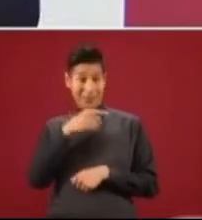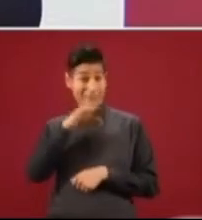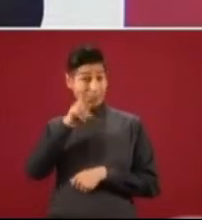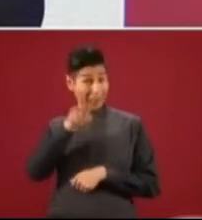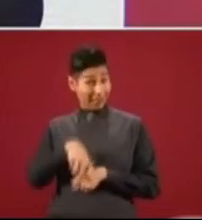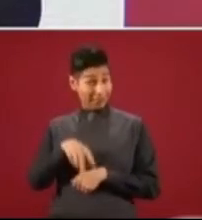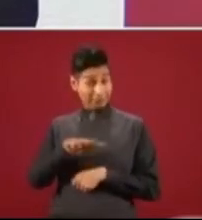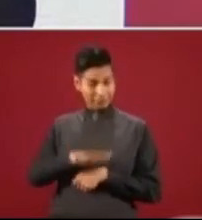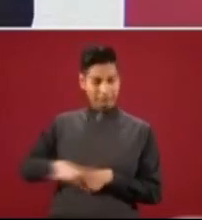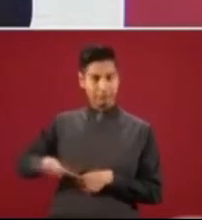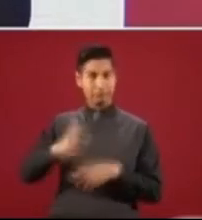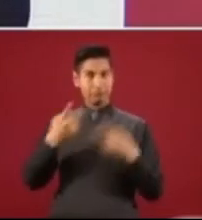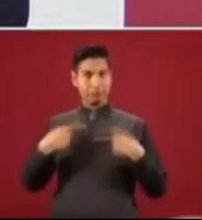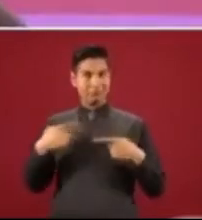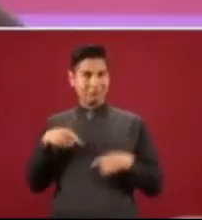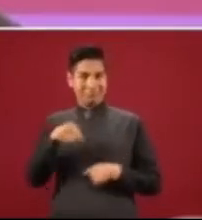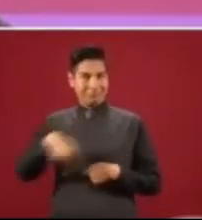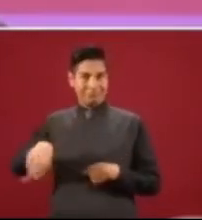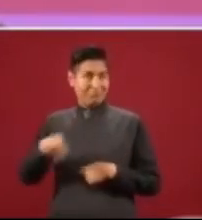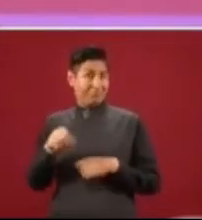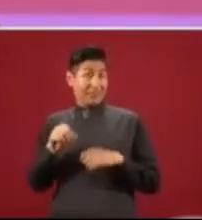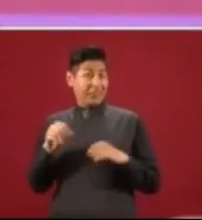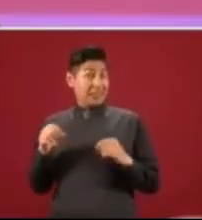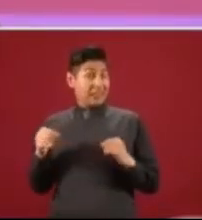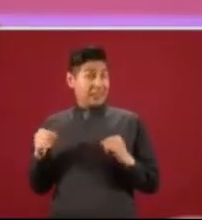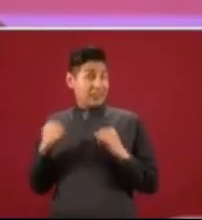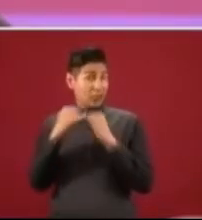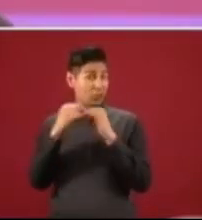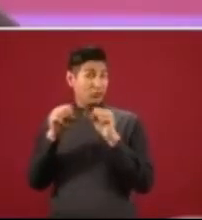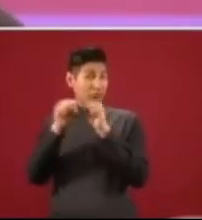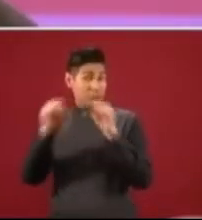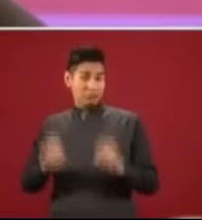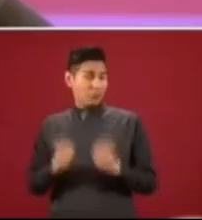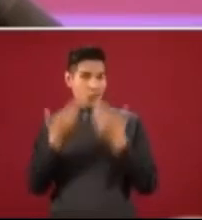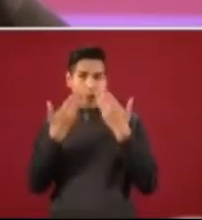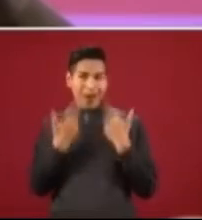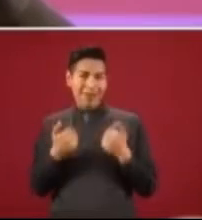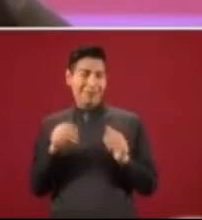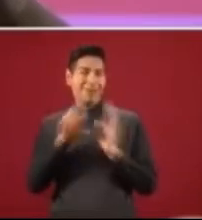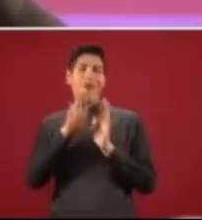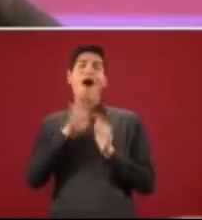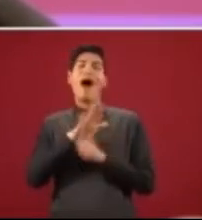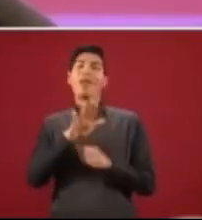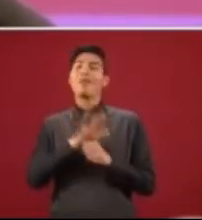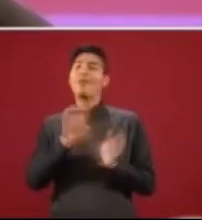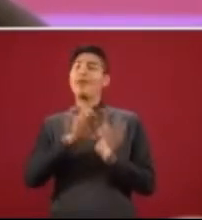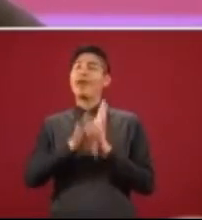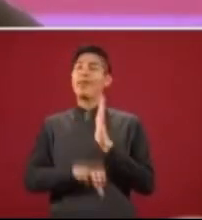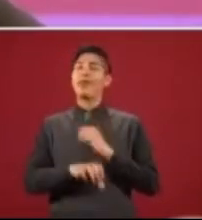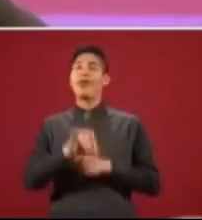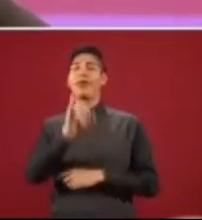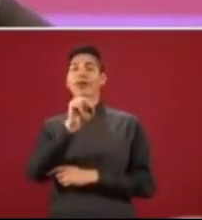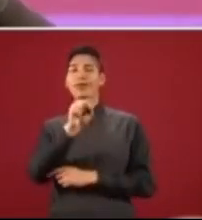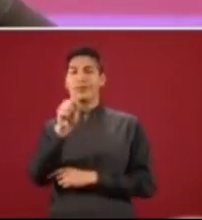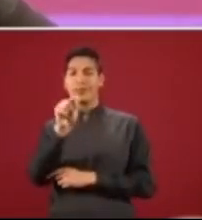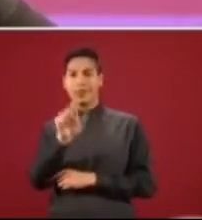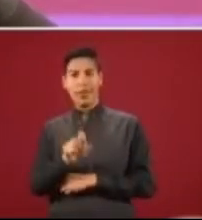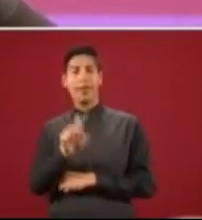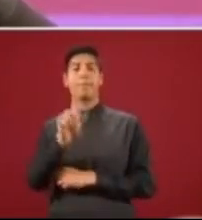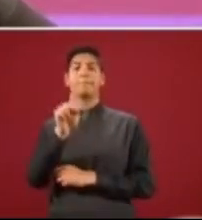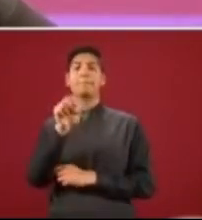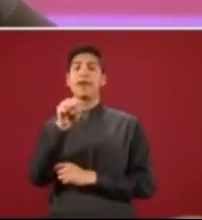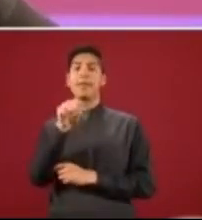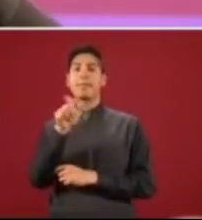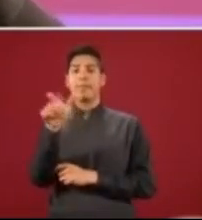no tiene seguridad social, IMSS, ISSSTE, los servicios de Pemex, los servicios de seguridad social de las